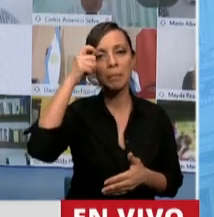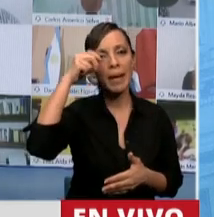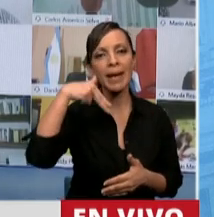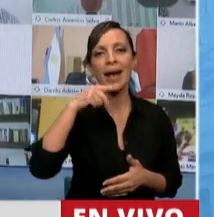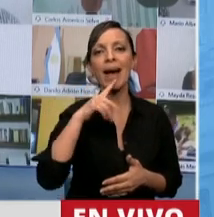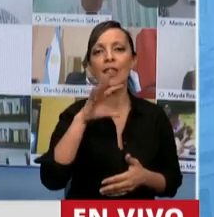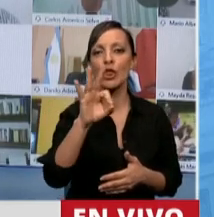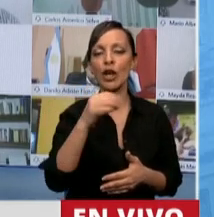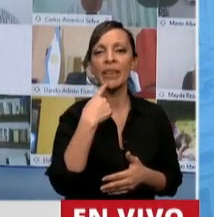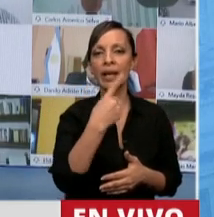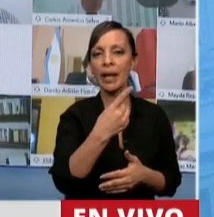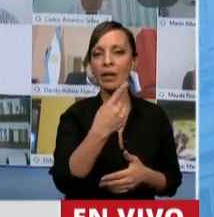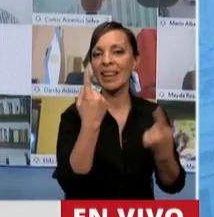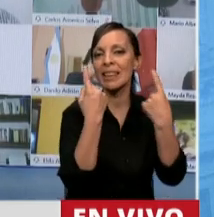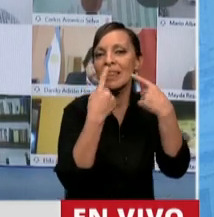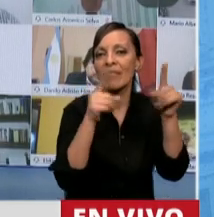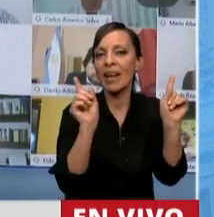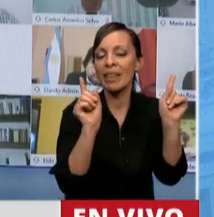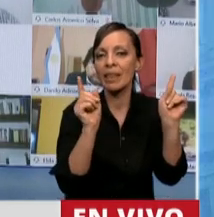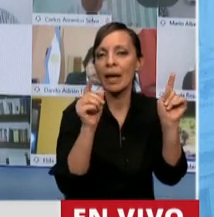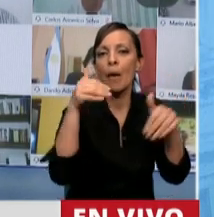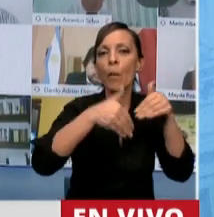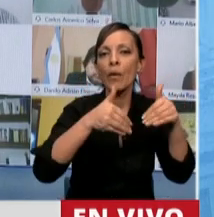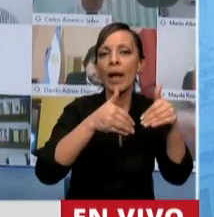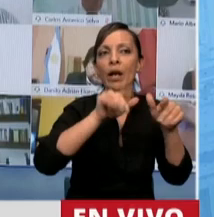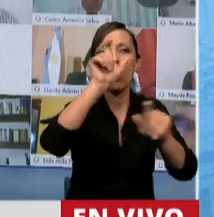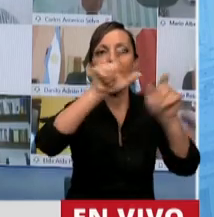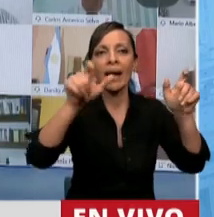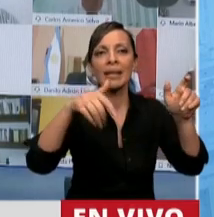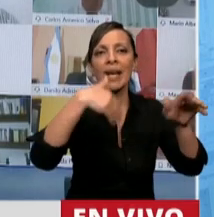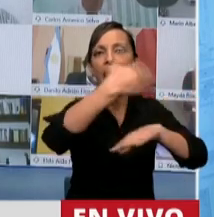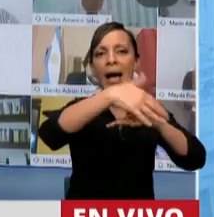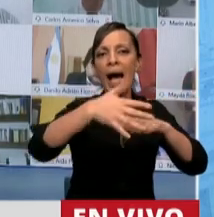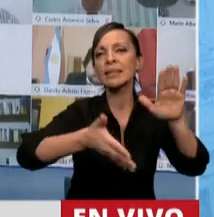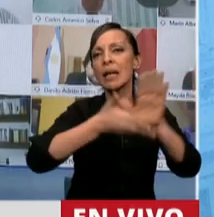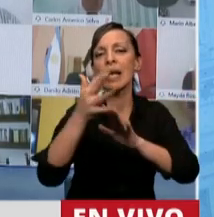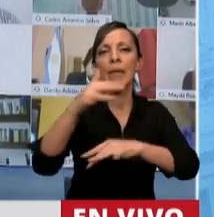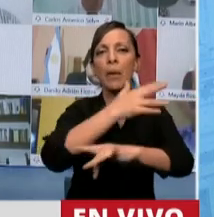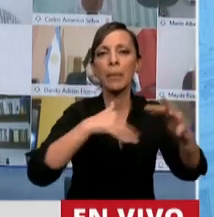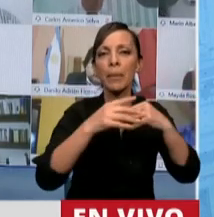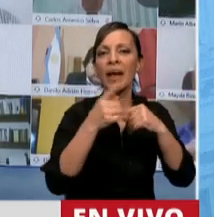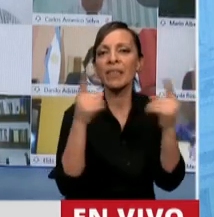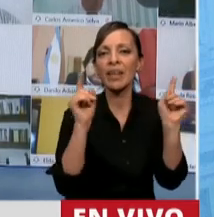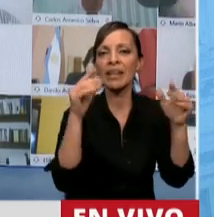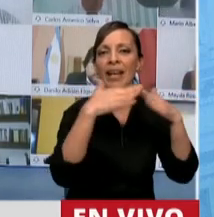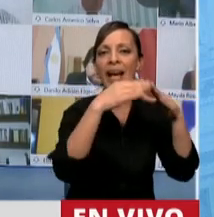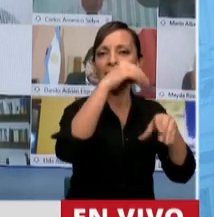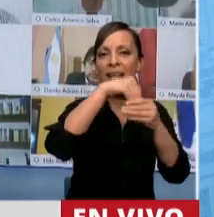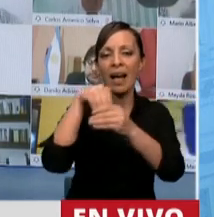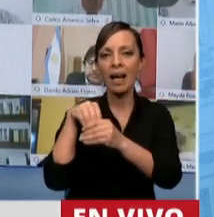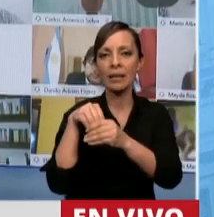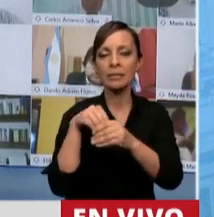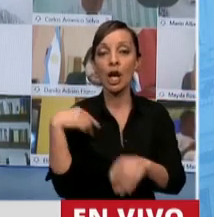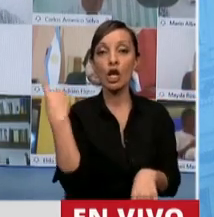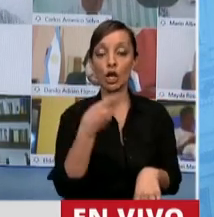votar con la gente en la calle que con la gente en sus casas. Y nosotros en la calle, o en este recinto,